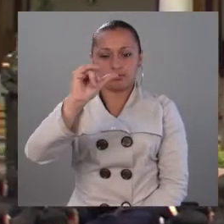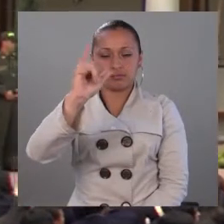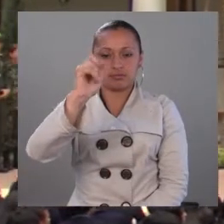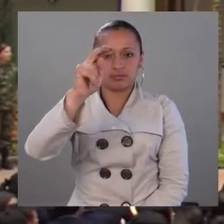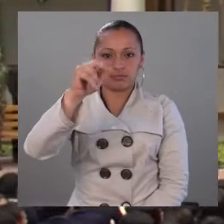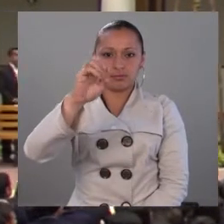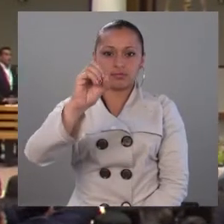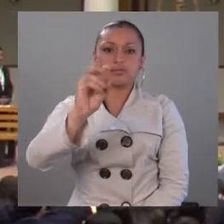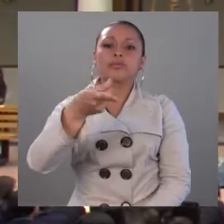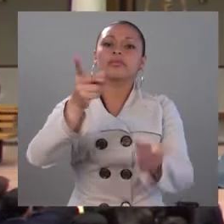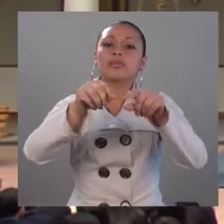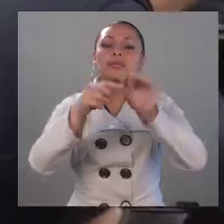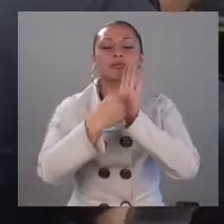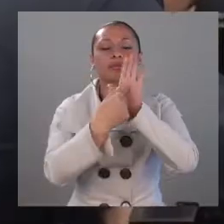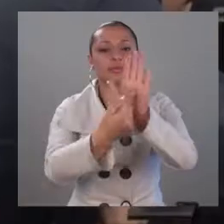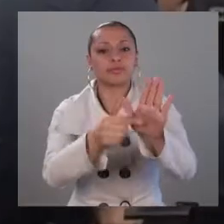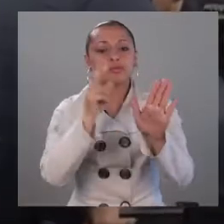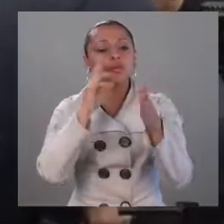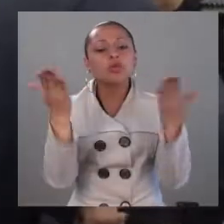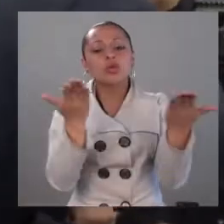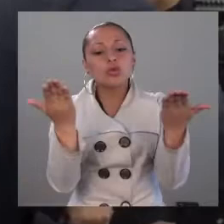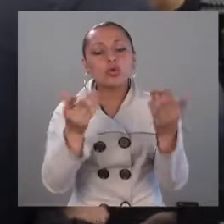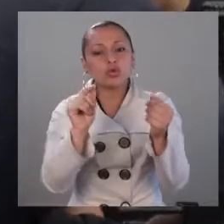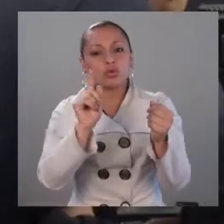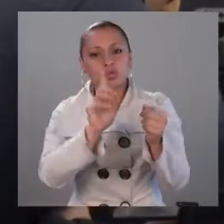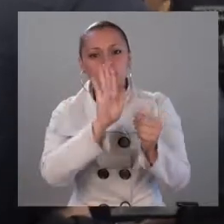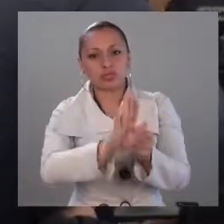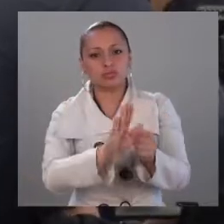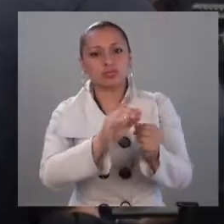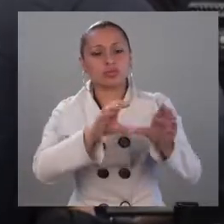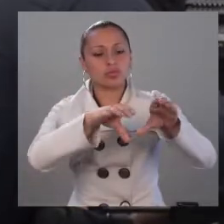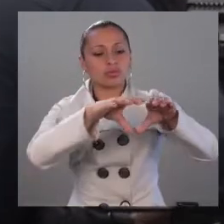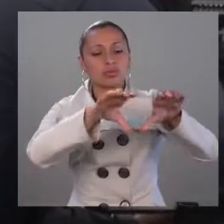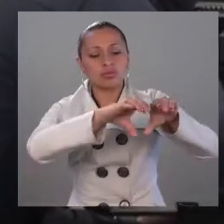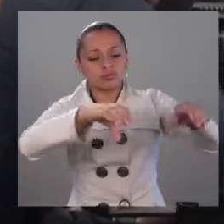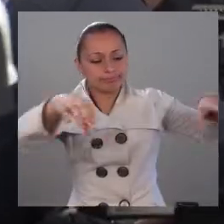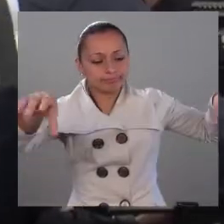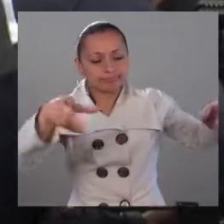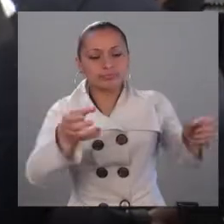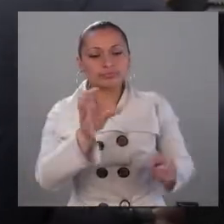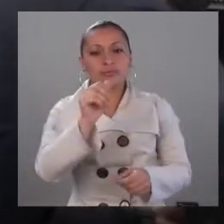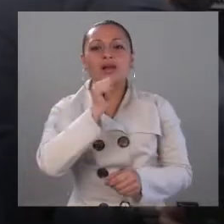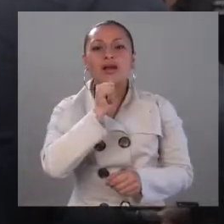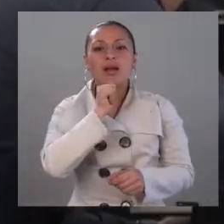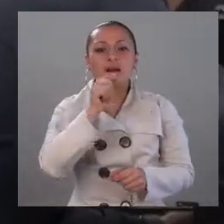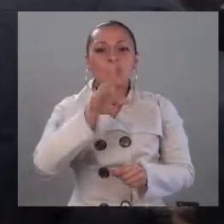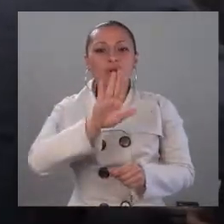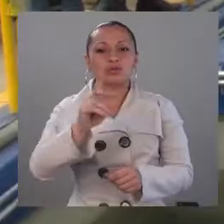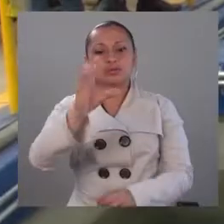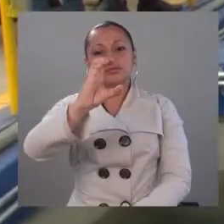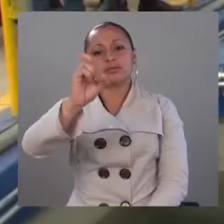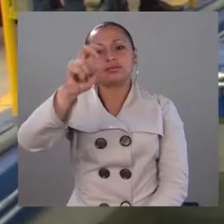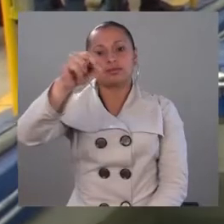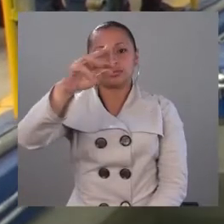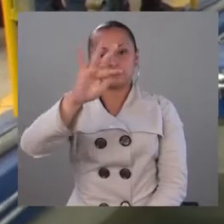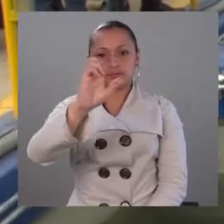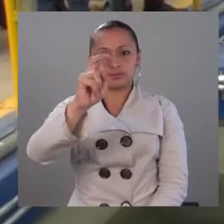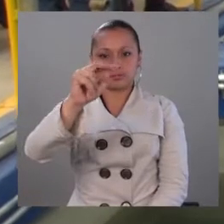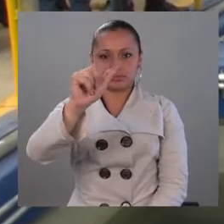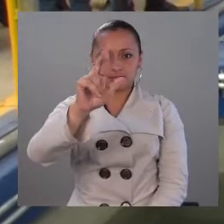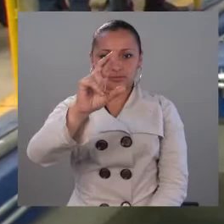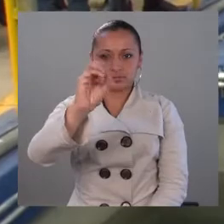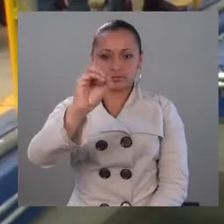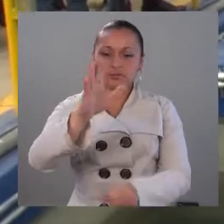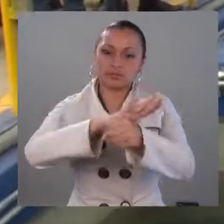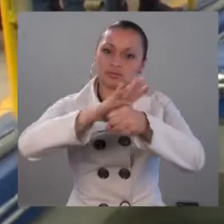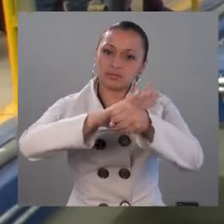al acto de entrega de la repotenciación de la planta de acueducto del Centenario, que brinda agua potable al 82% de los pastusos y que contó